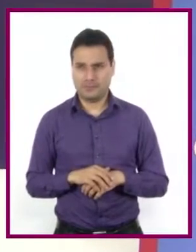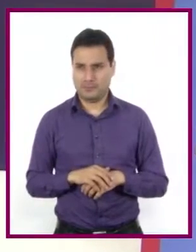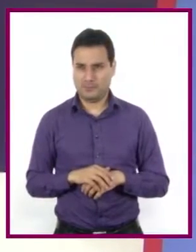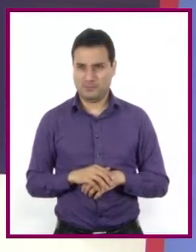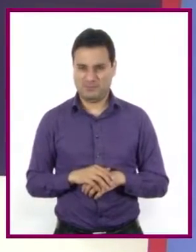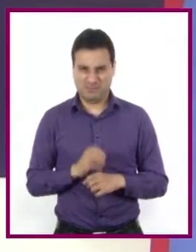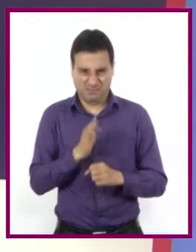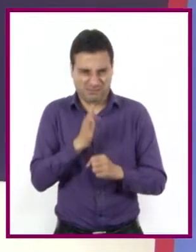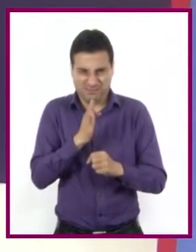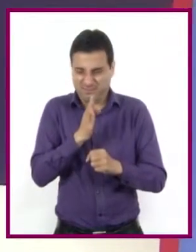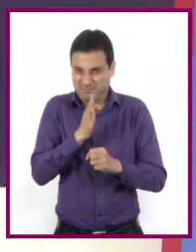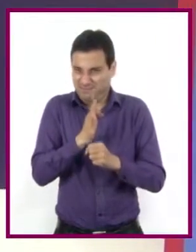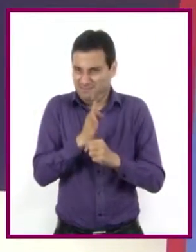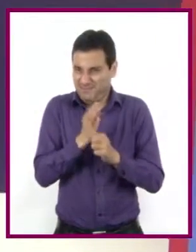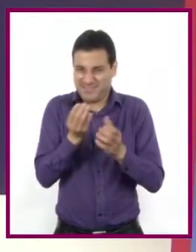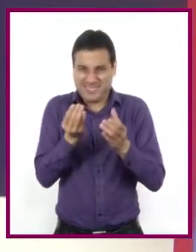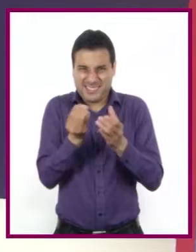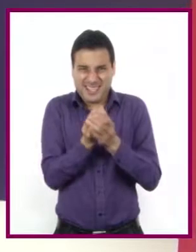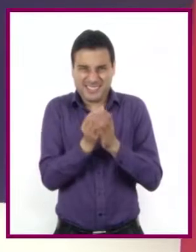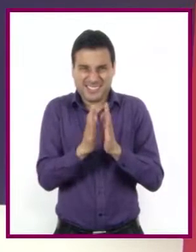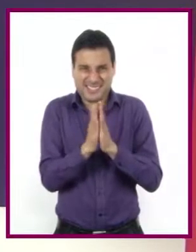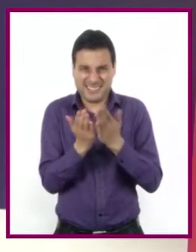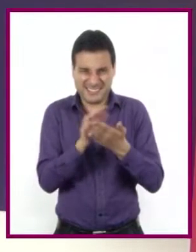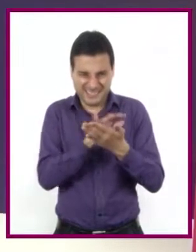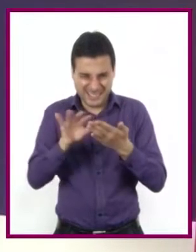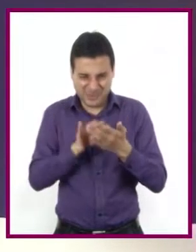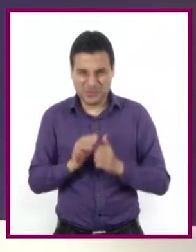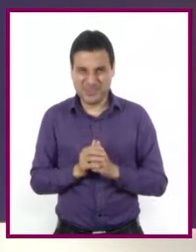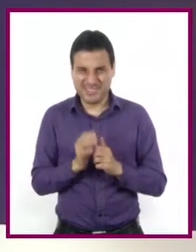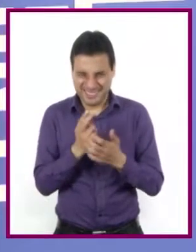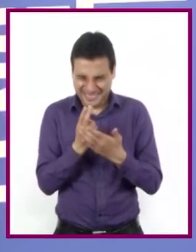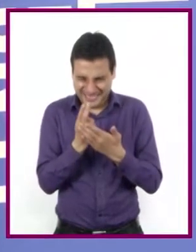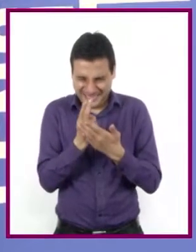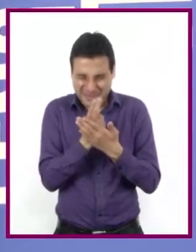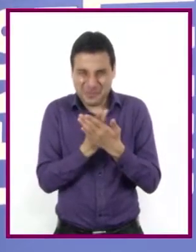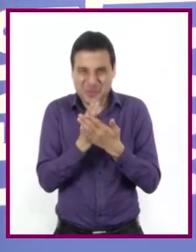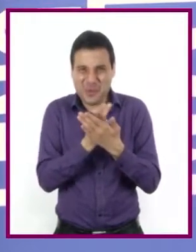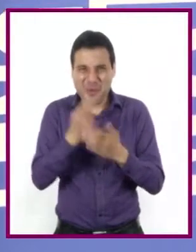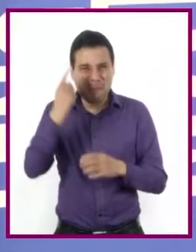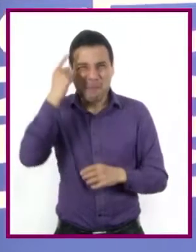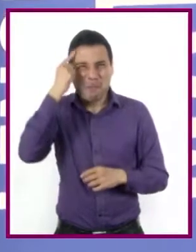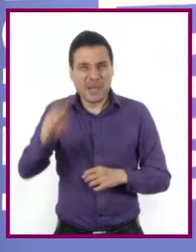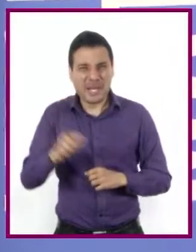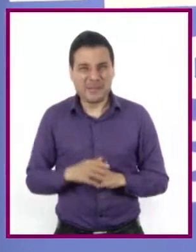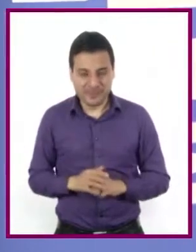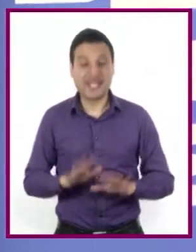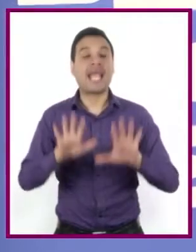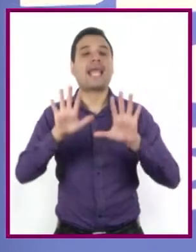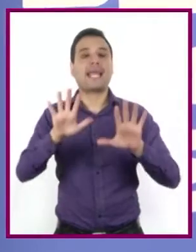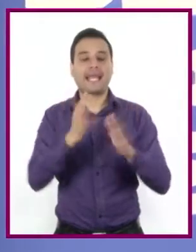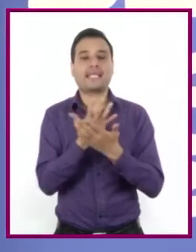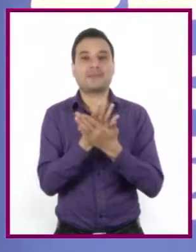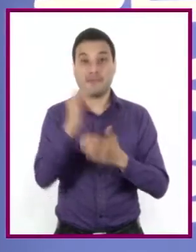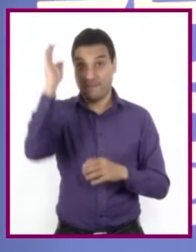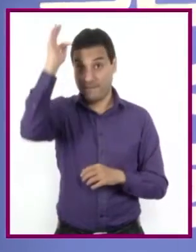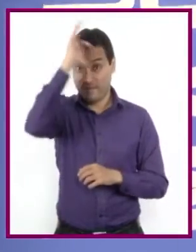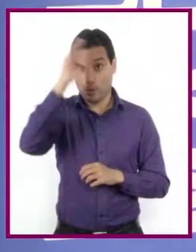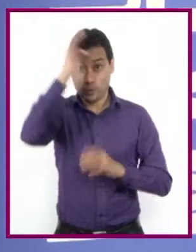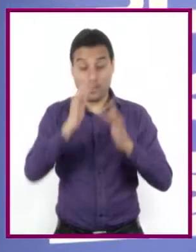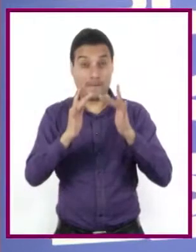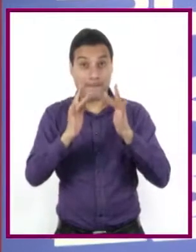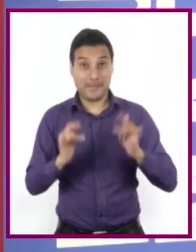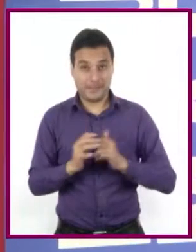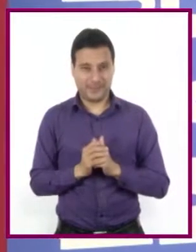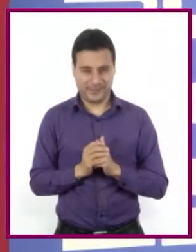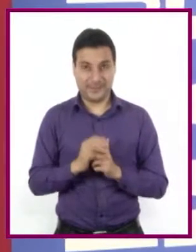de literatura, ¿cómo es que vamos a hacer un dibujo? Ya lo verán. El filósofo francés